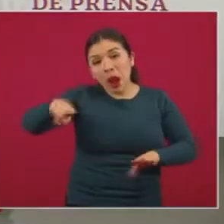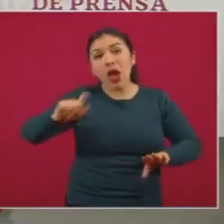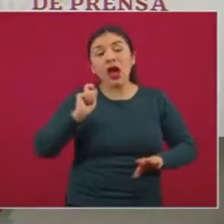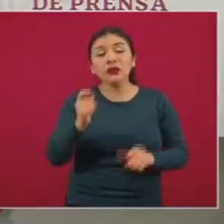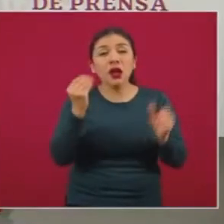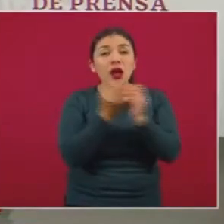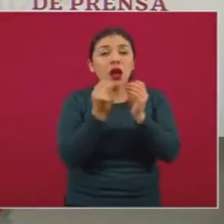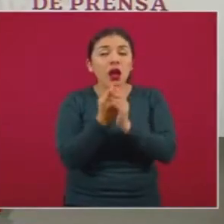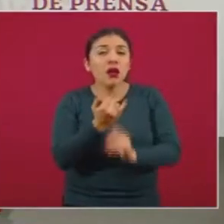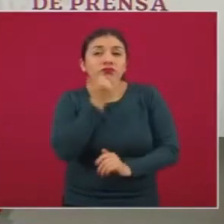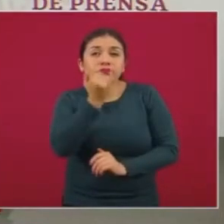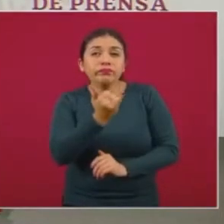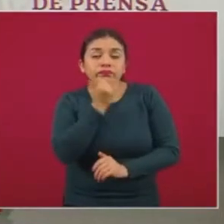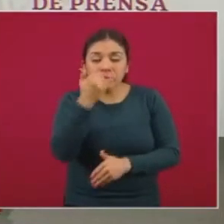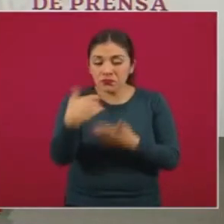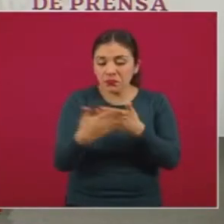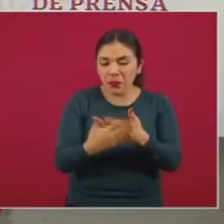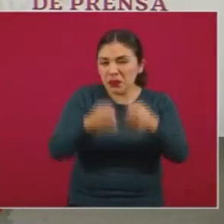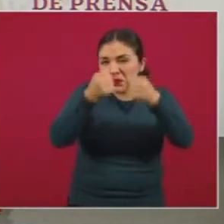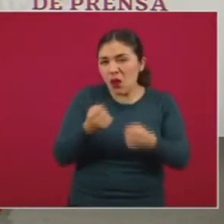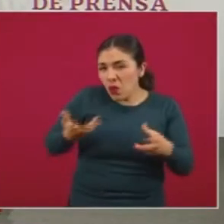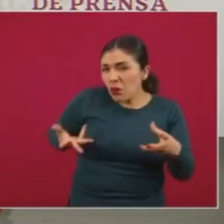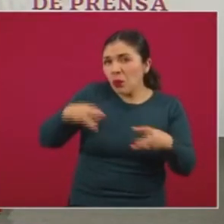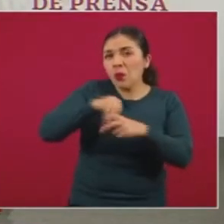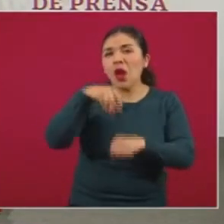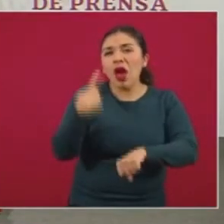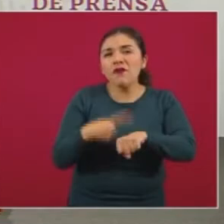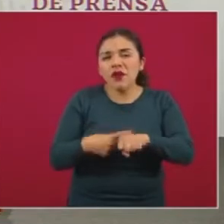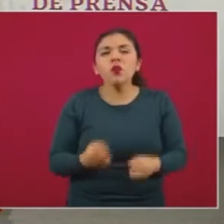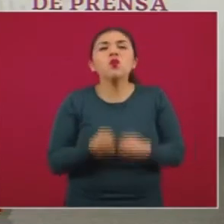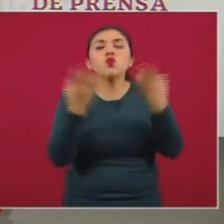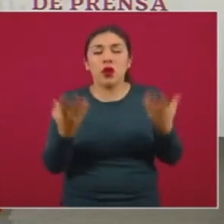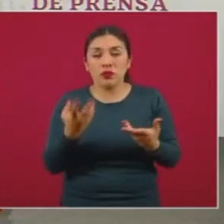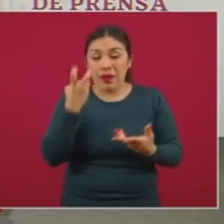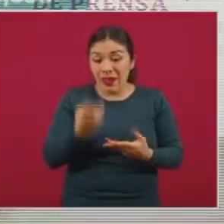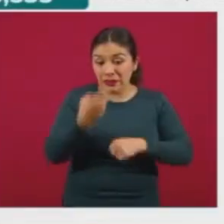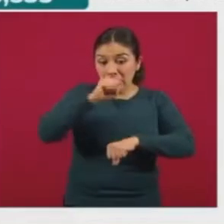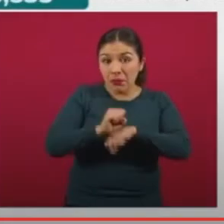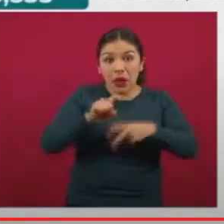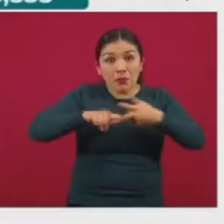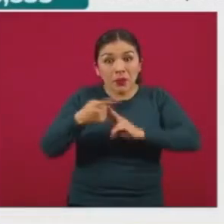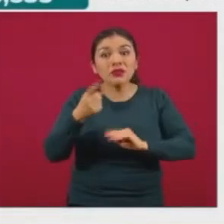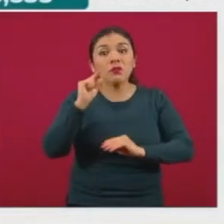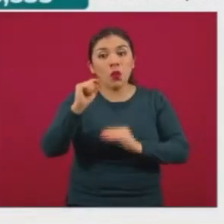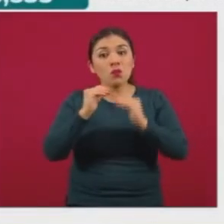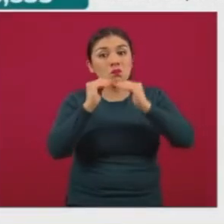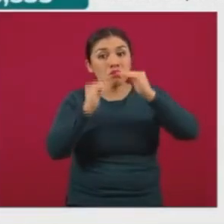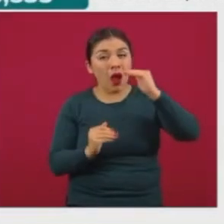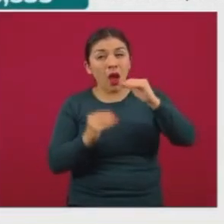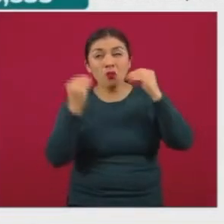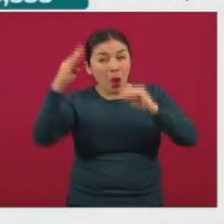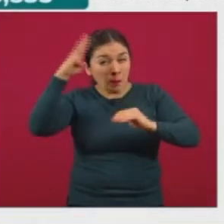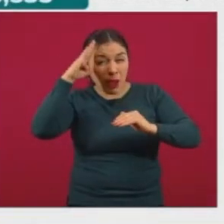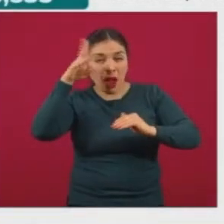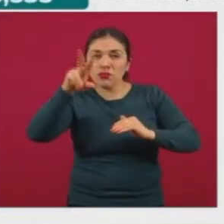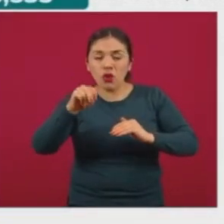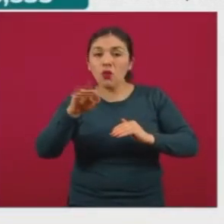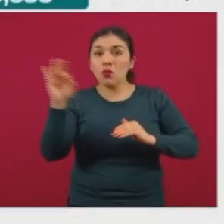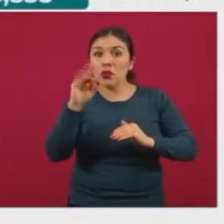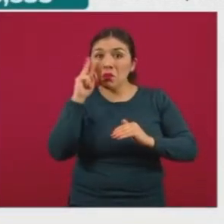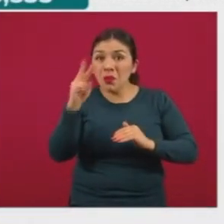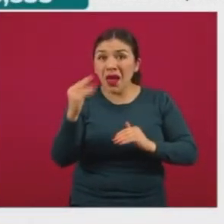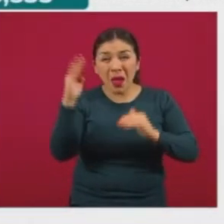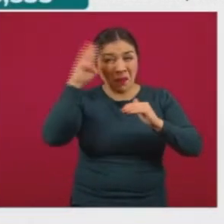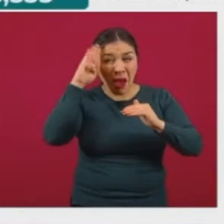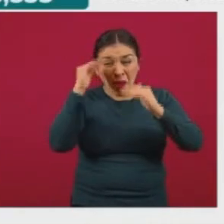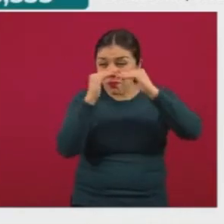casos estimados. Esta semana abríamos con un descenso, no es un descenso muy pronunciado, y cuando no tenemos un